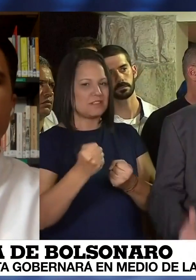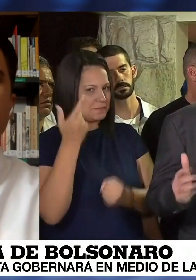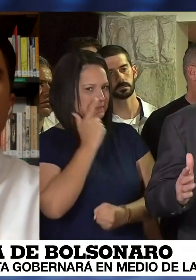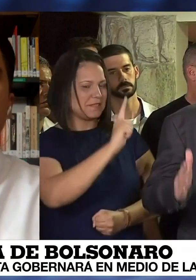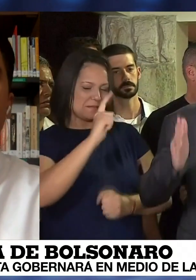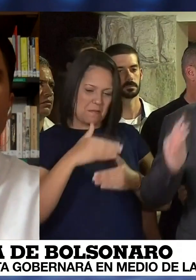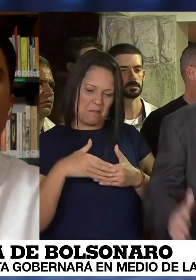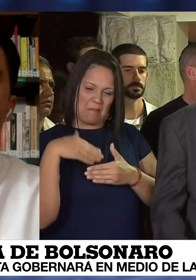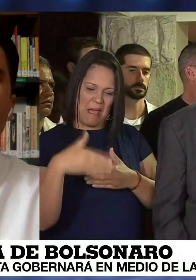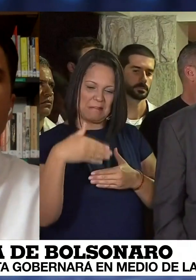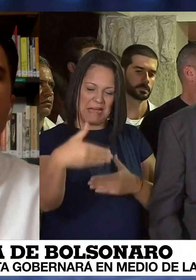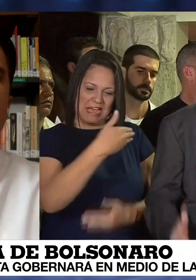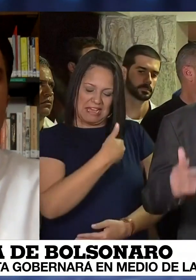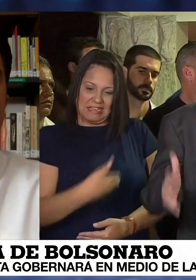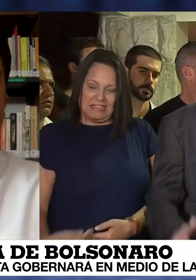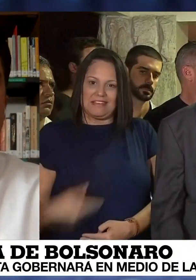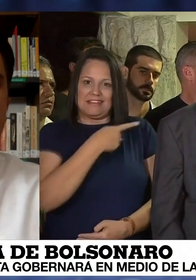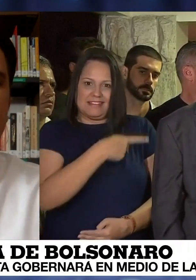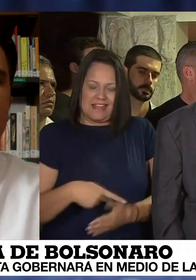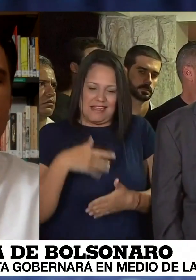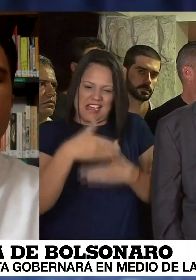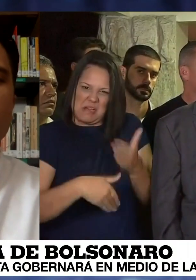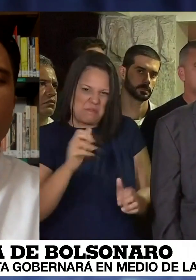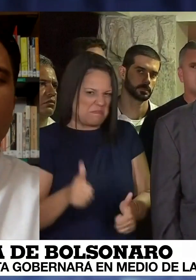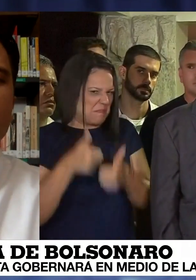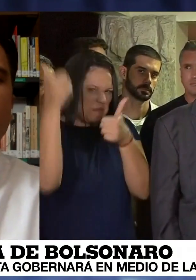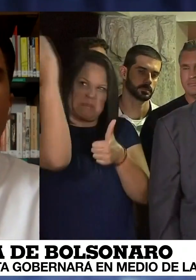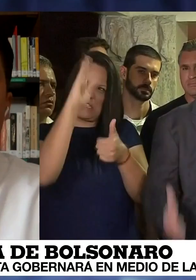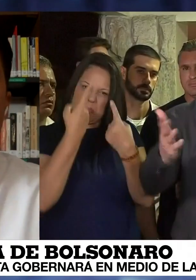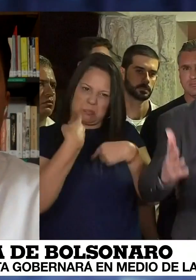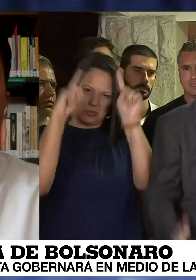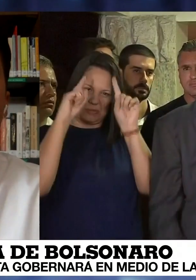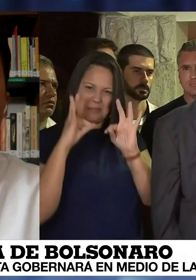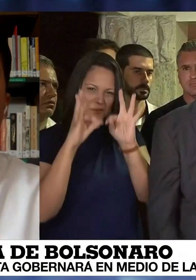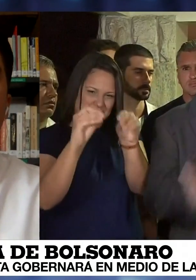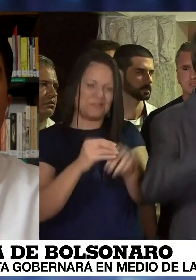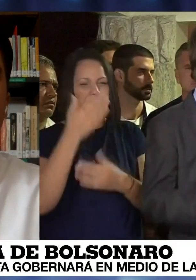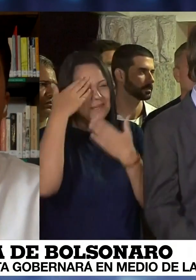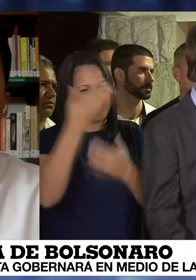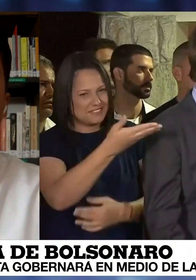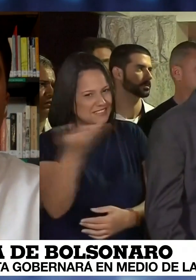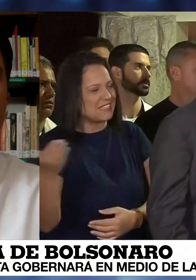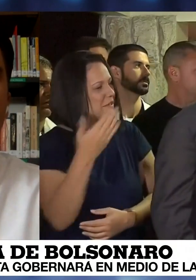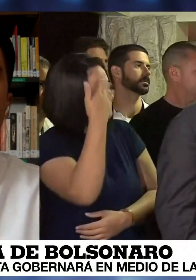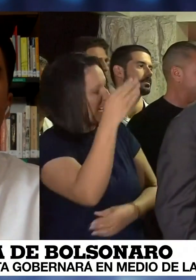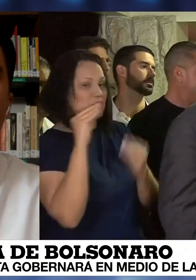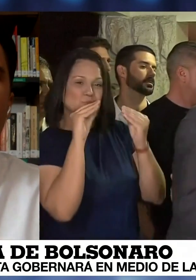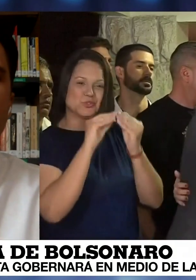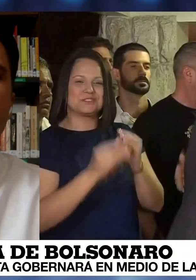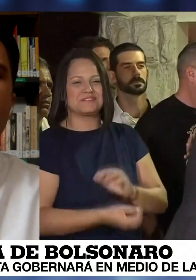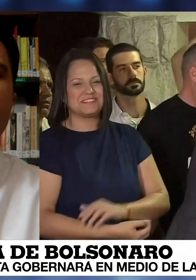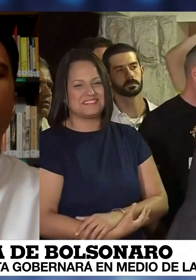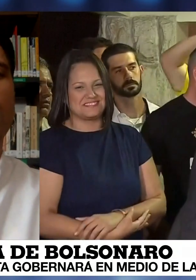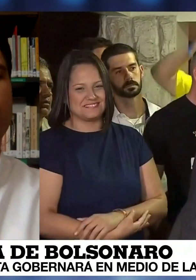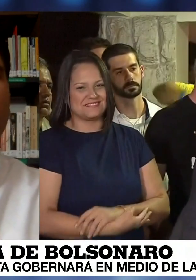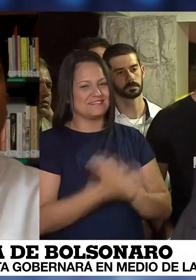depende del congreso nacional y bolsonaro ya habló sobre la necesidad de negociar con el congreso